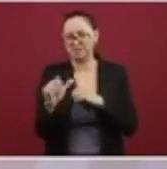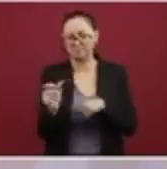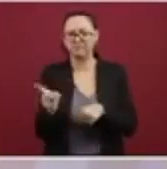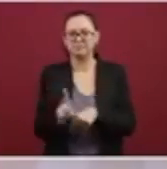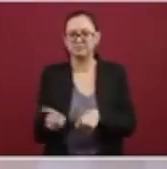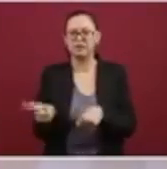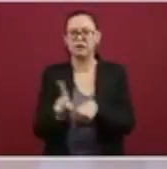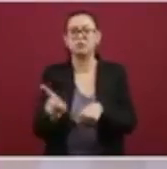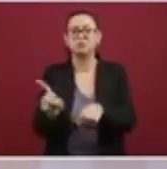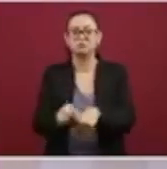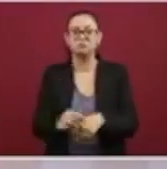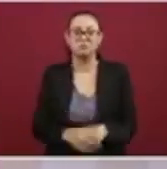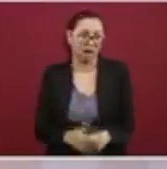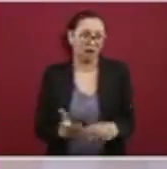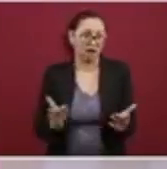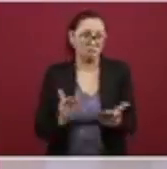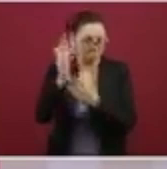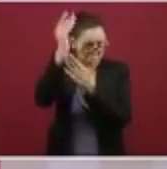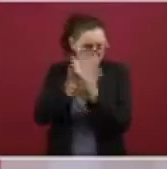Se pudo.